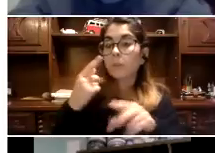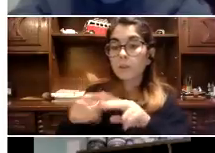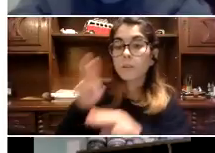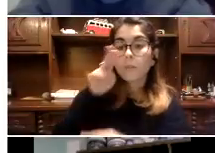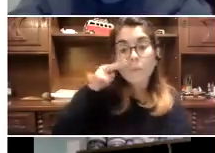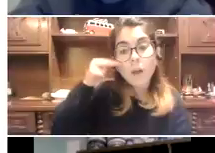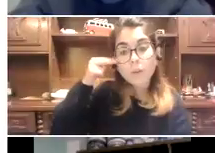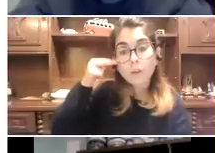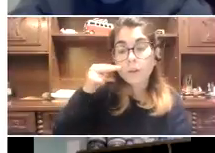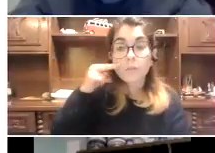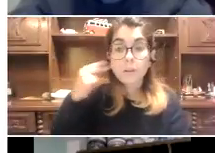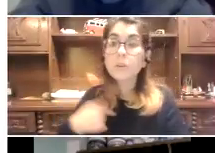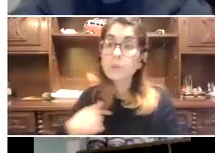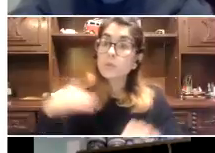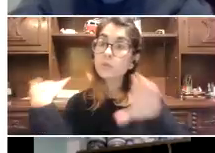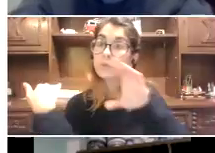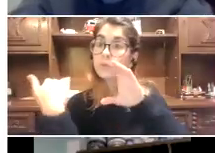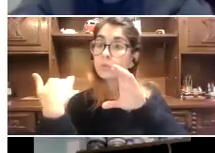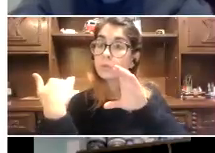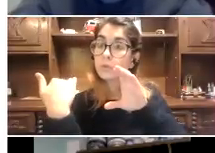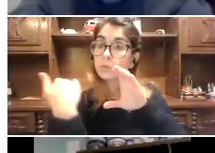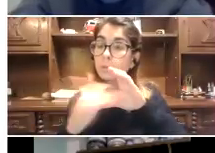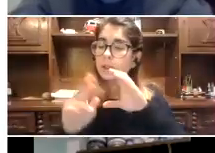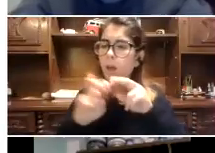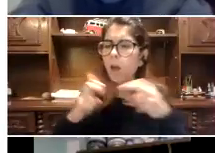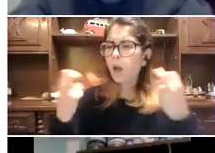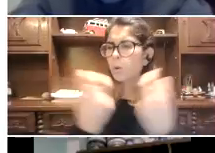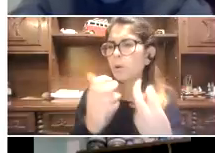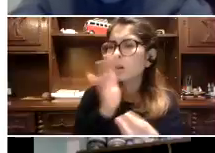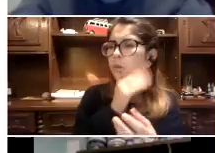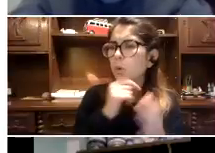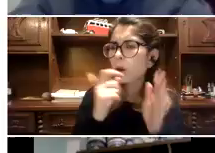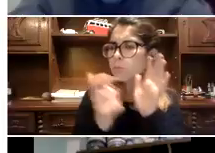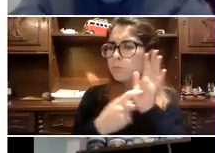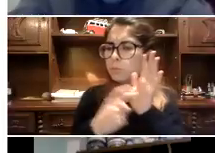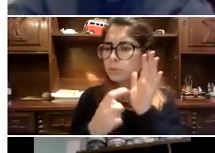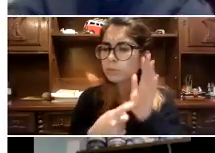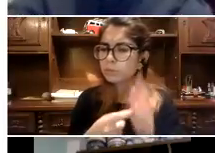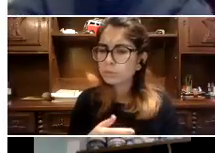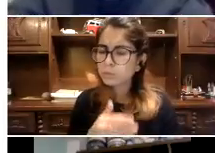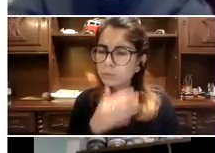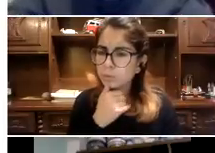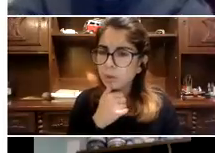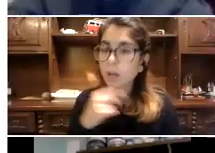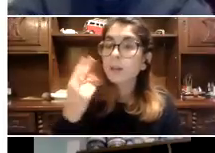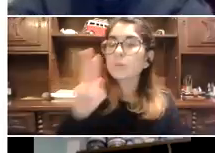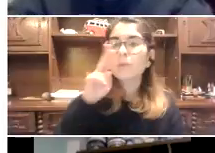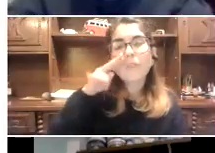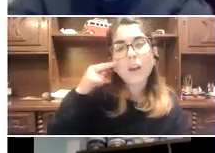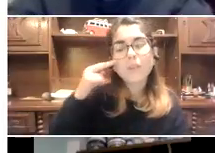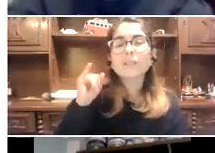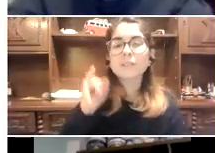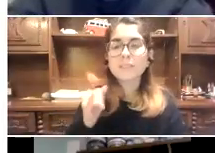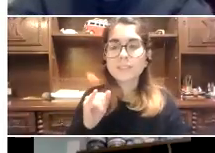envié la tarea al correo, va al buzón, y Violet, no tengo calificación tampoco. En su caso, efectivamente, encontré